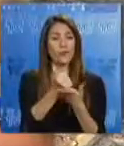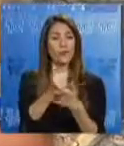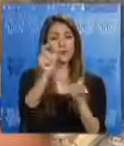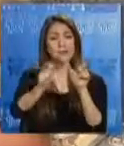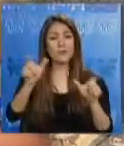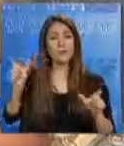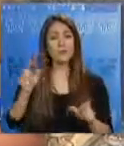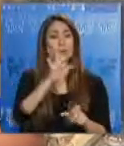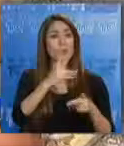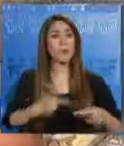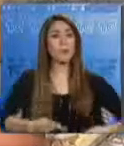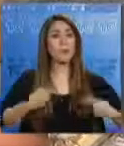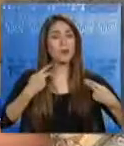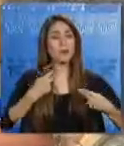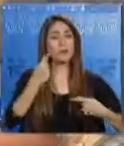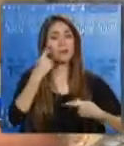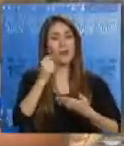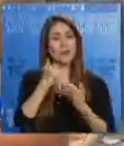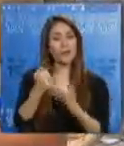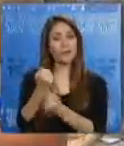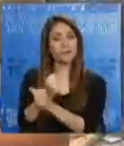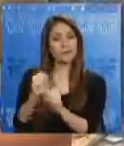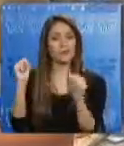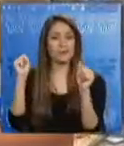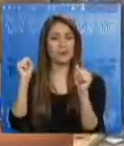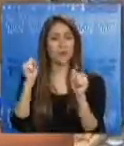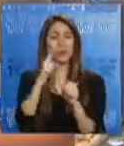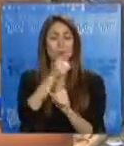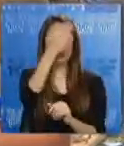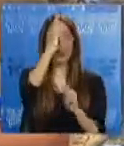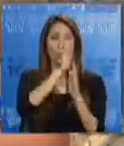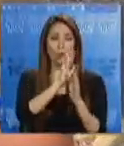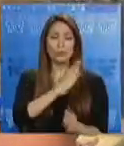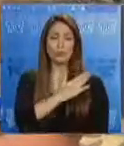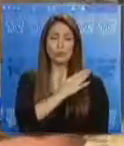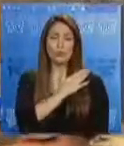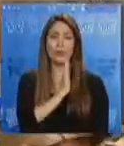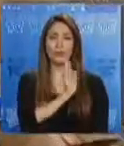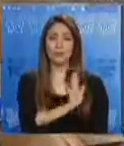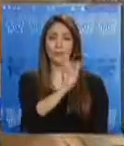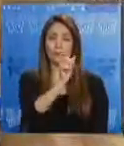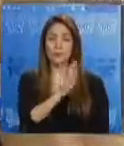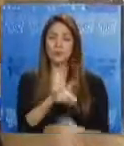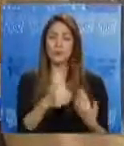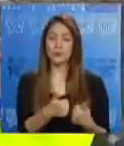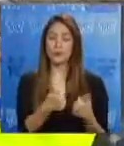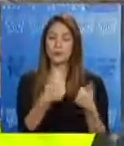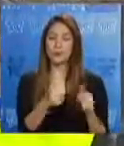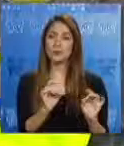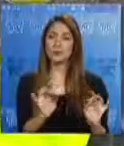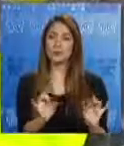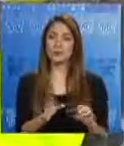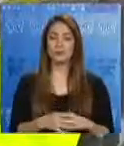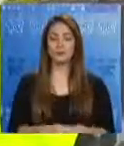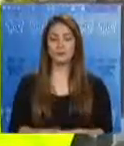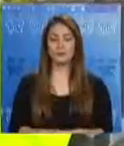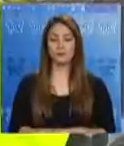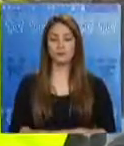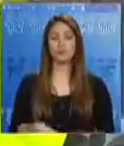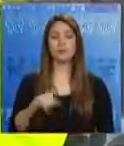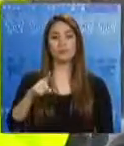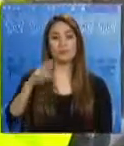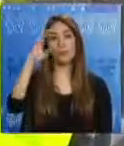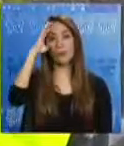por arriesgar su vida, por salvarlas. Confía en Dios y verás que todo estará bien. Suerte. Jonathan Robalino, de la